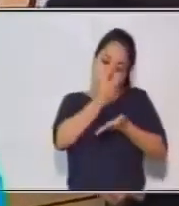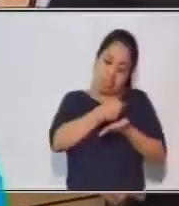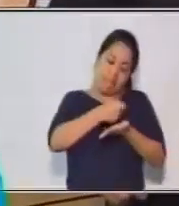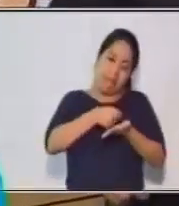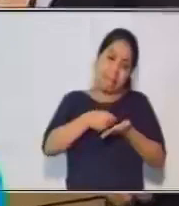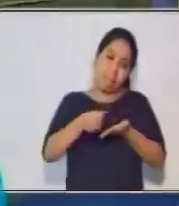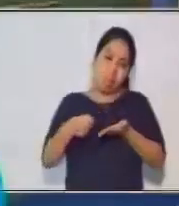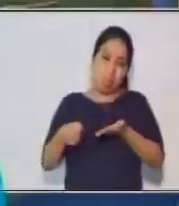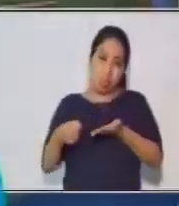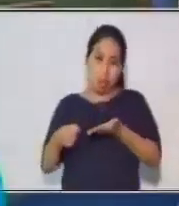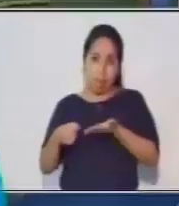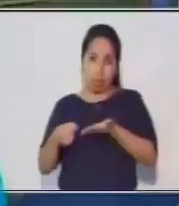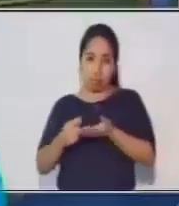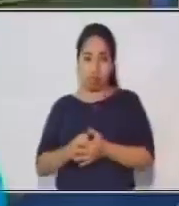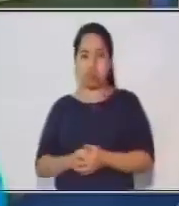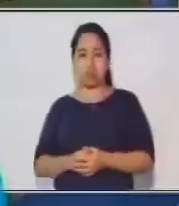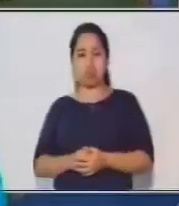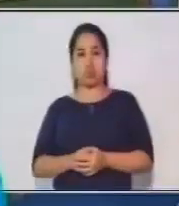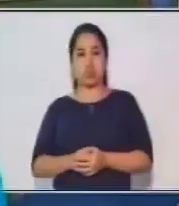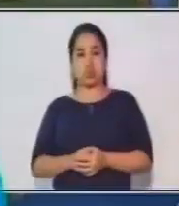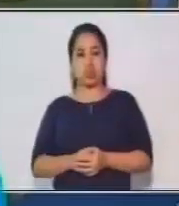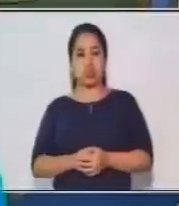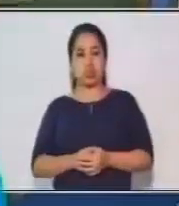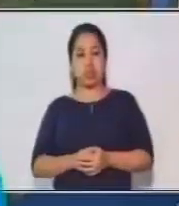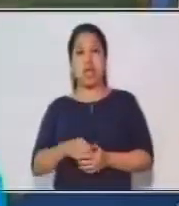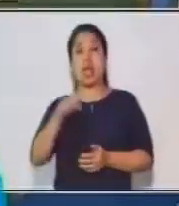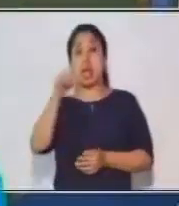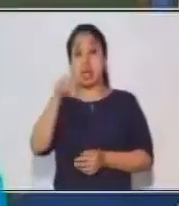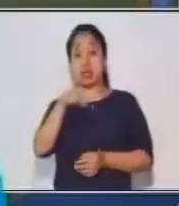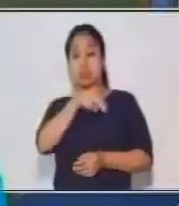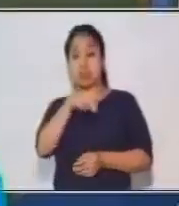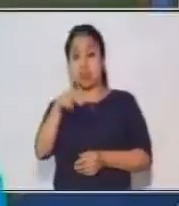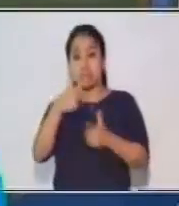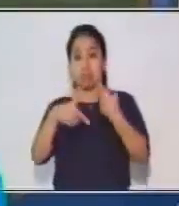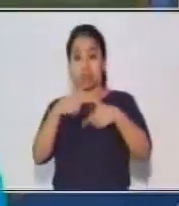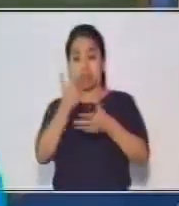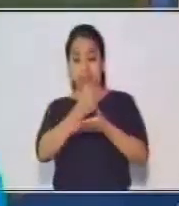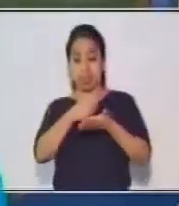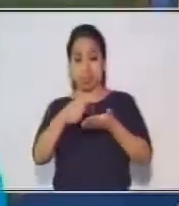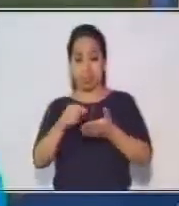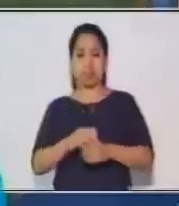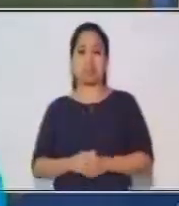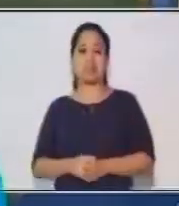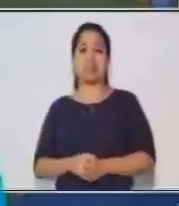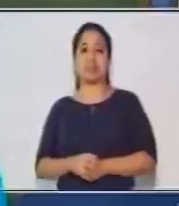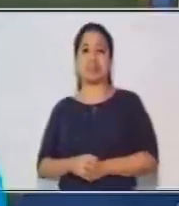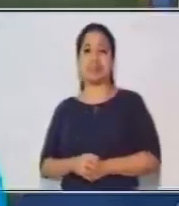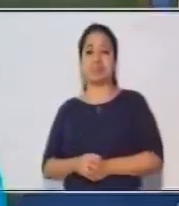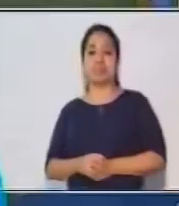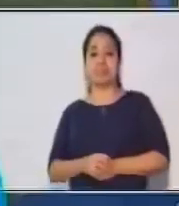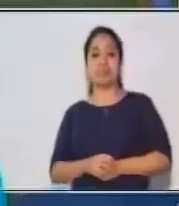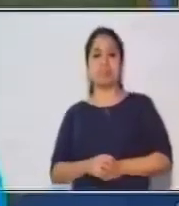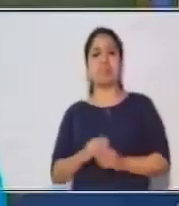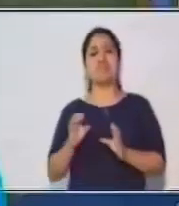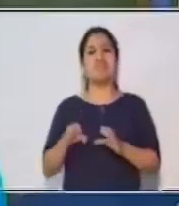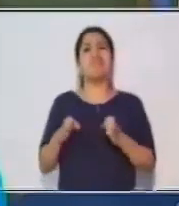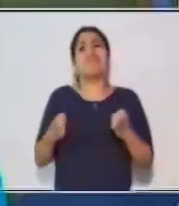apuntes de algo, esto es lenguaje escrito. Entonces,